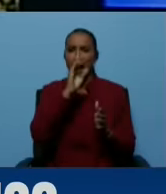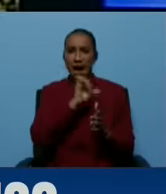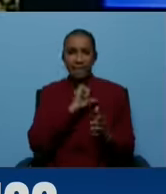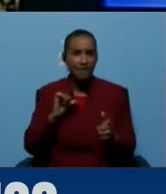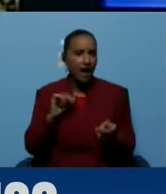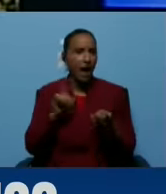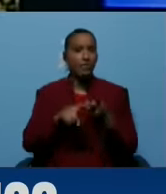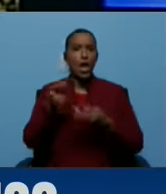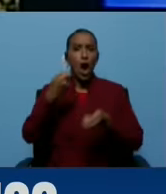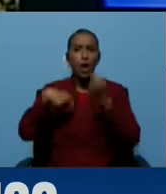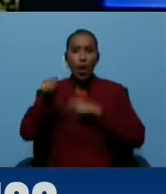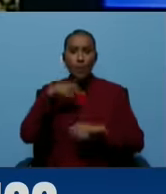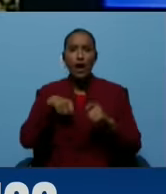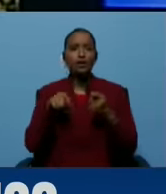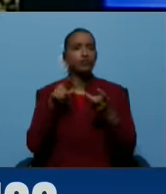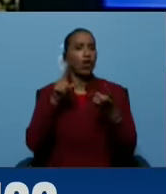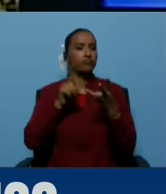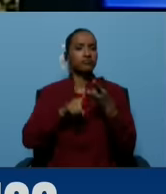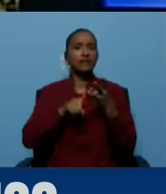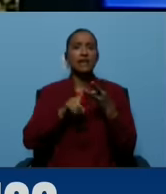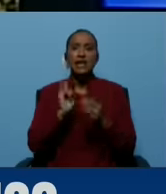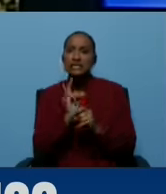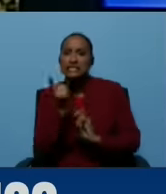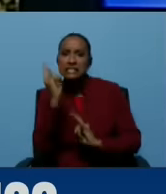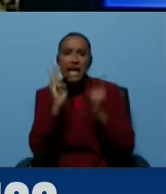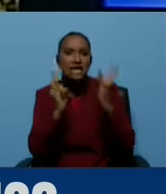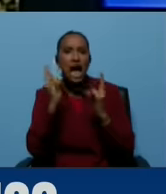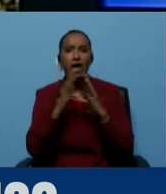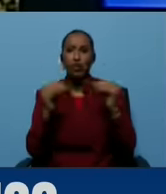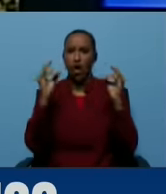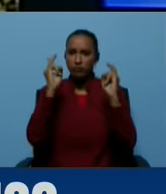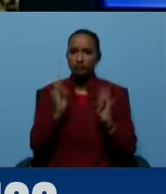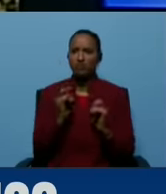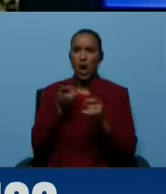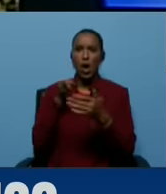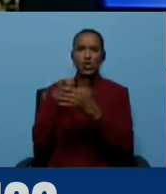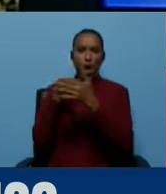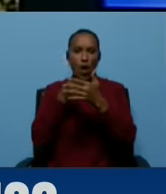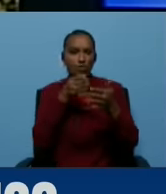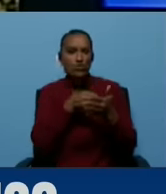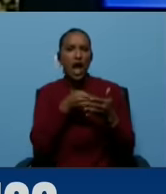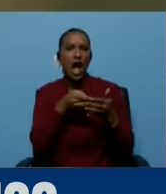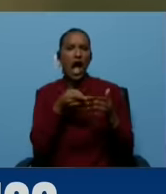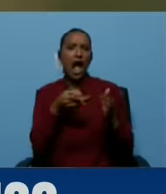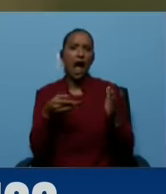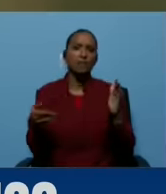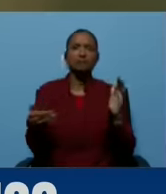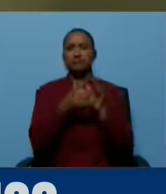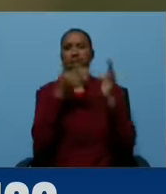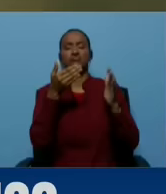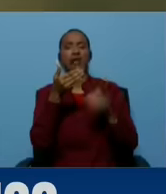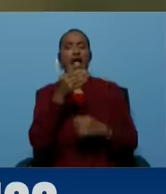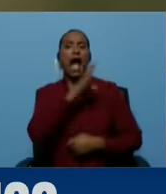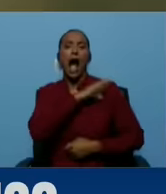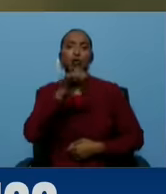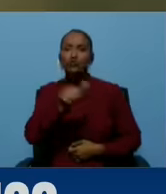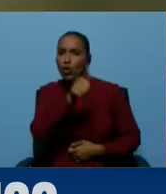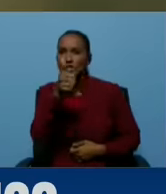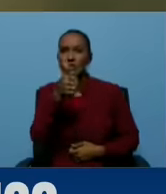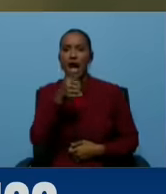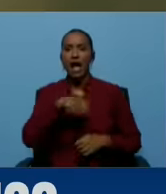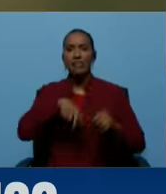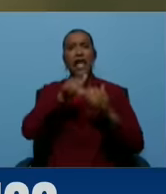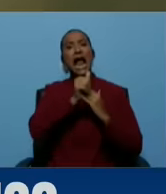todo el mundo atacado, amenazando autoridades, amenazando líderes populares de